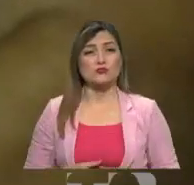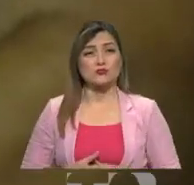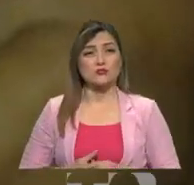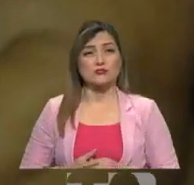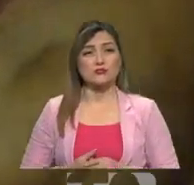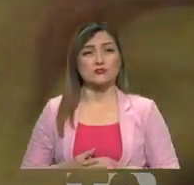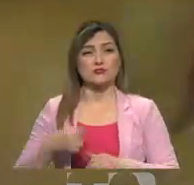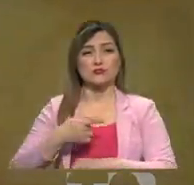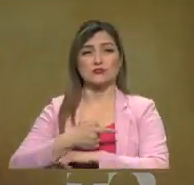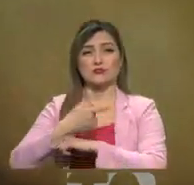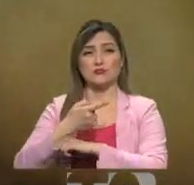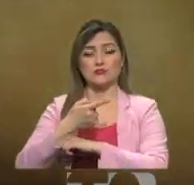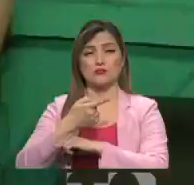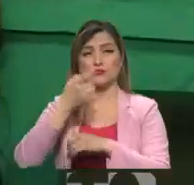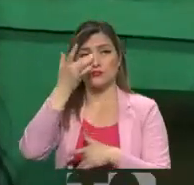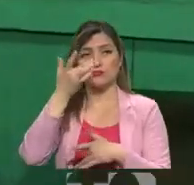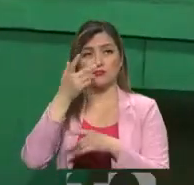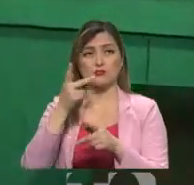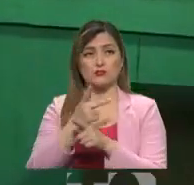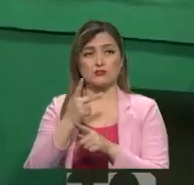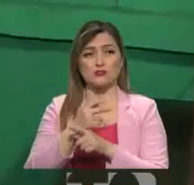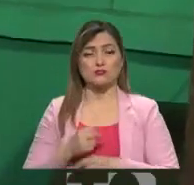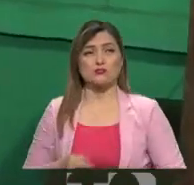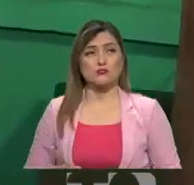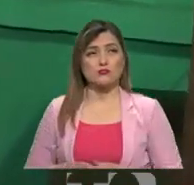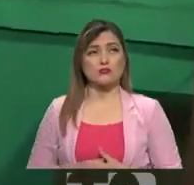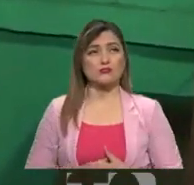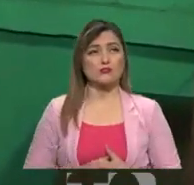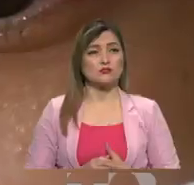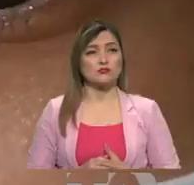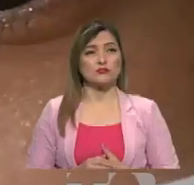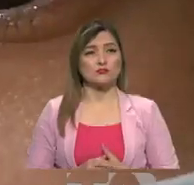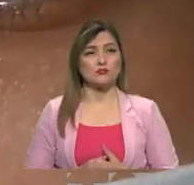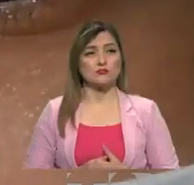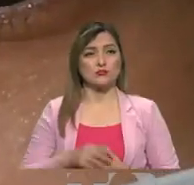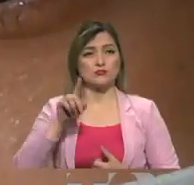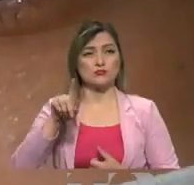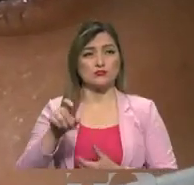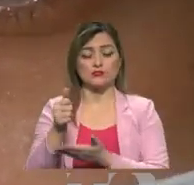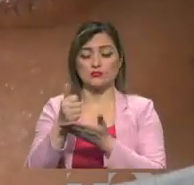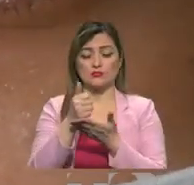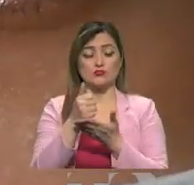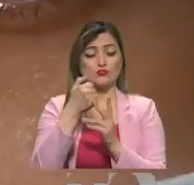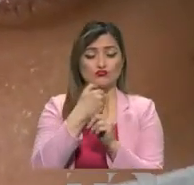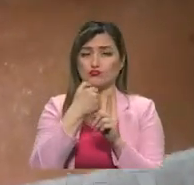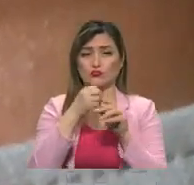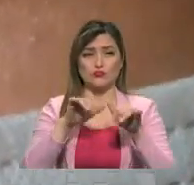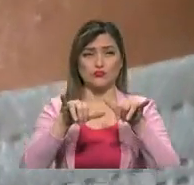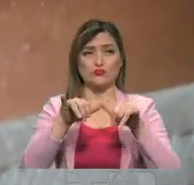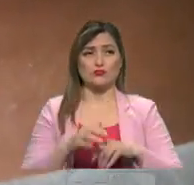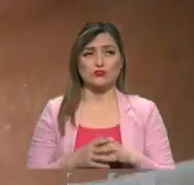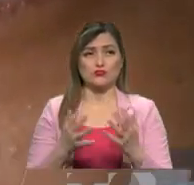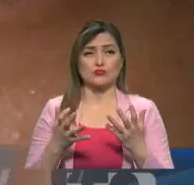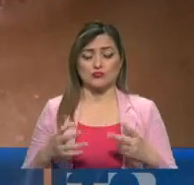Cada día más parece que se va deteriorando, entonces necesitamos bastante ayuda para seguir adelante con él.